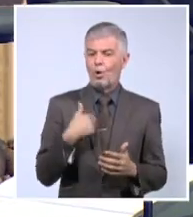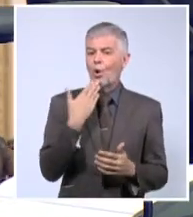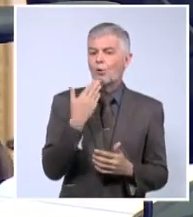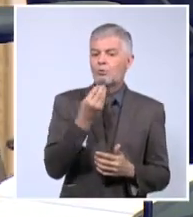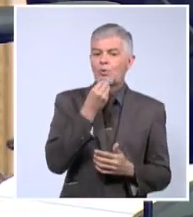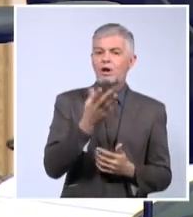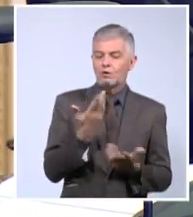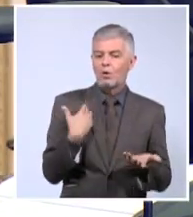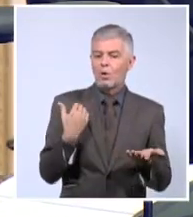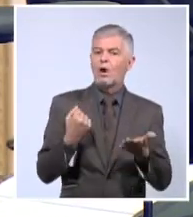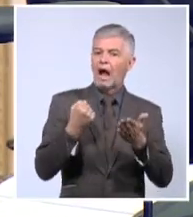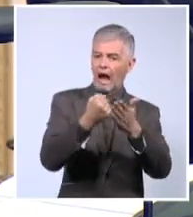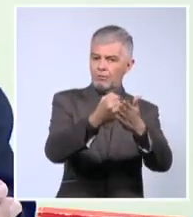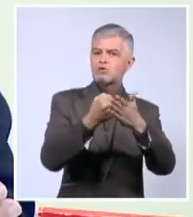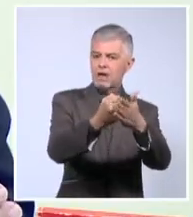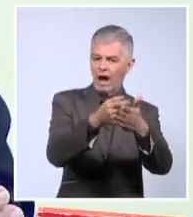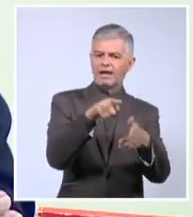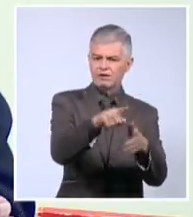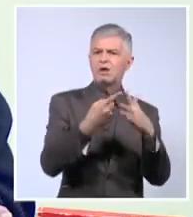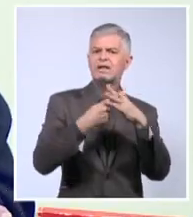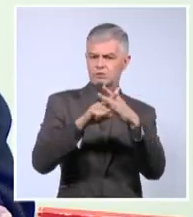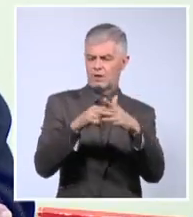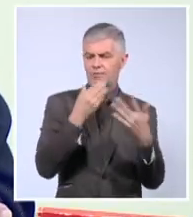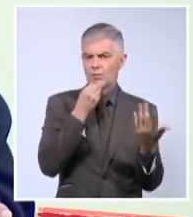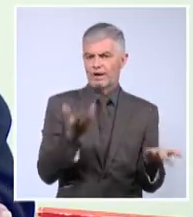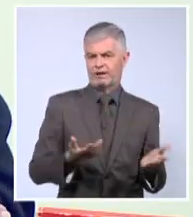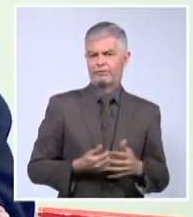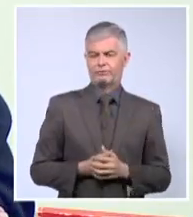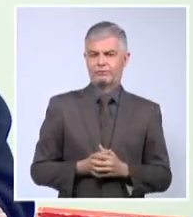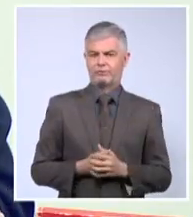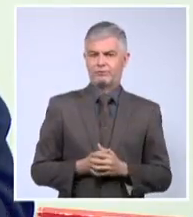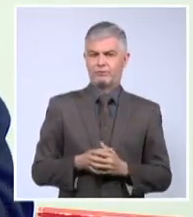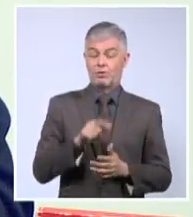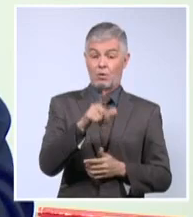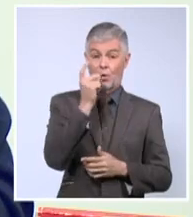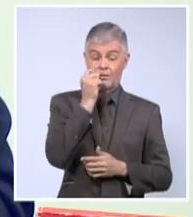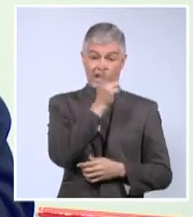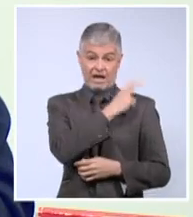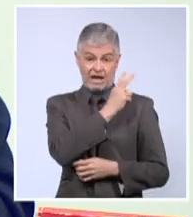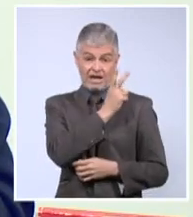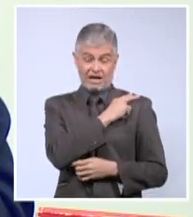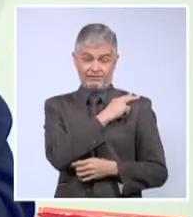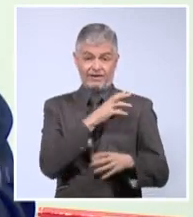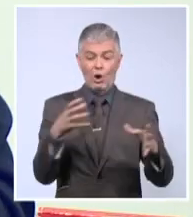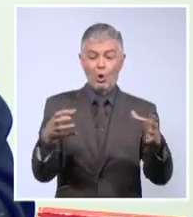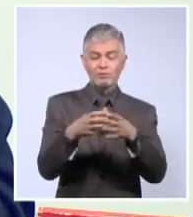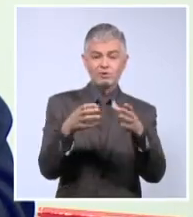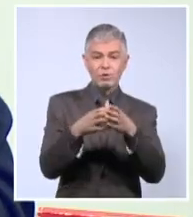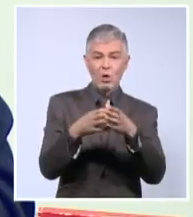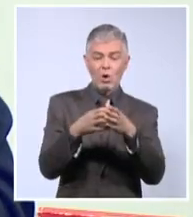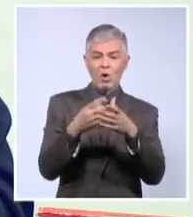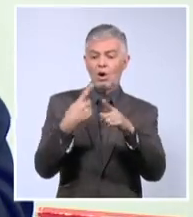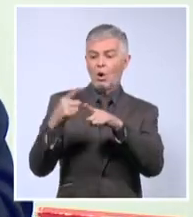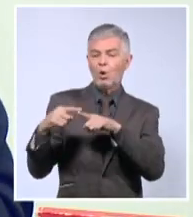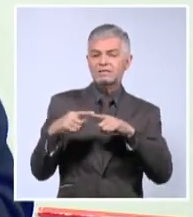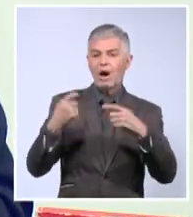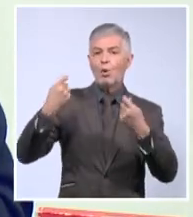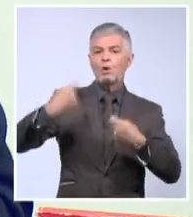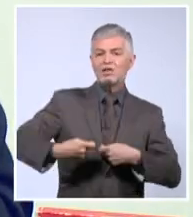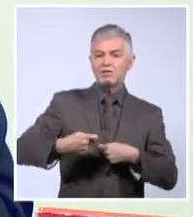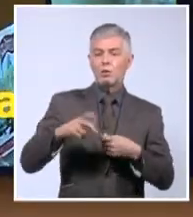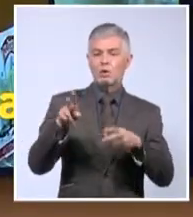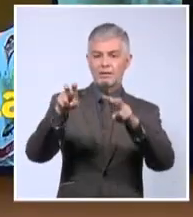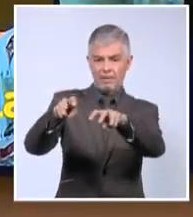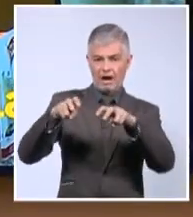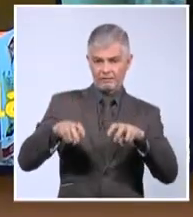aportar para que se resuelva. José Luis Toledo Santander, jefe de la Comisión de Asuntos Jurídicos del Parlamento, se refirió a la